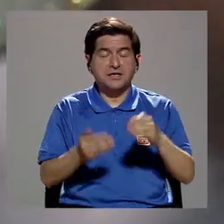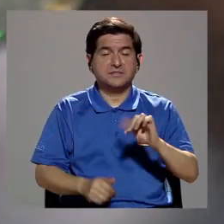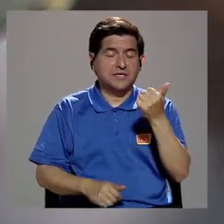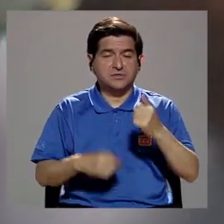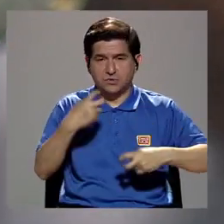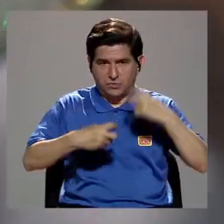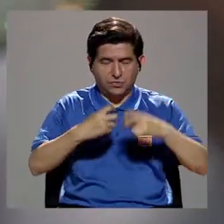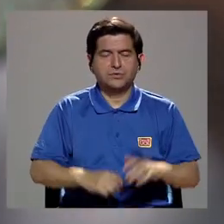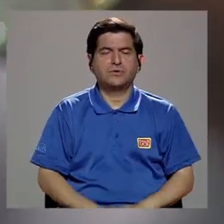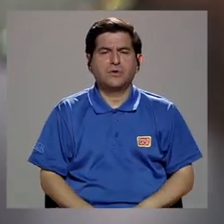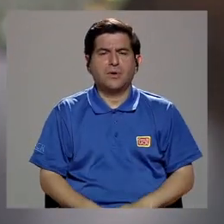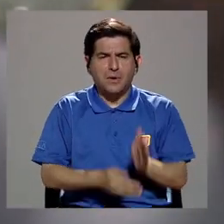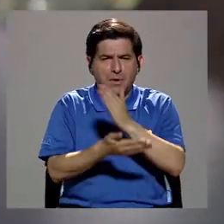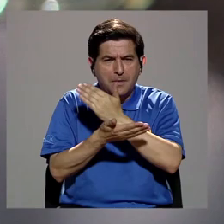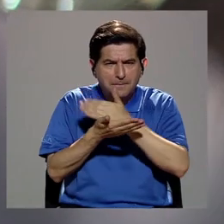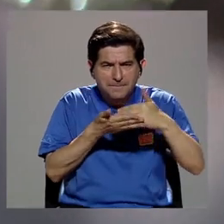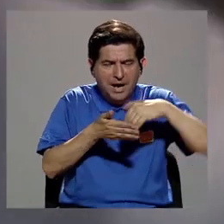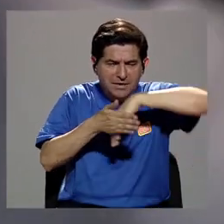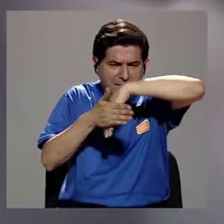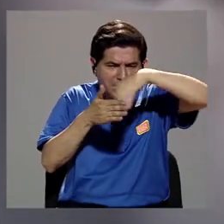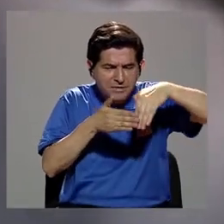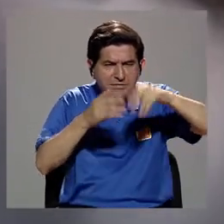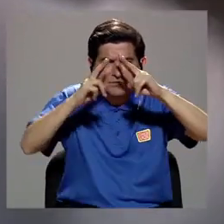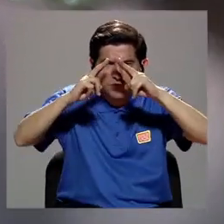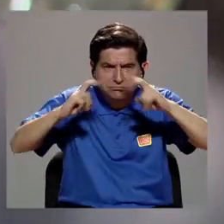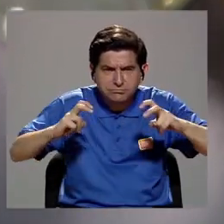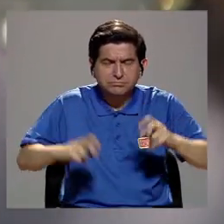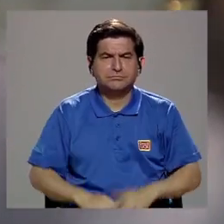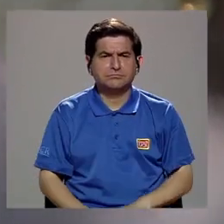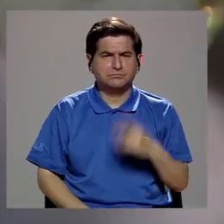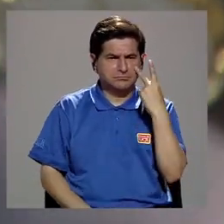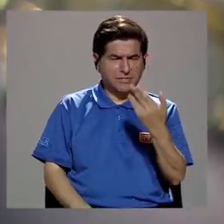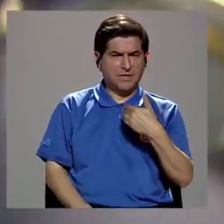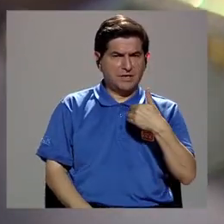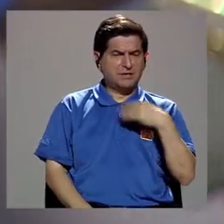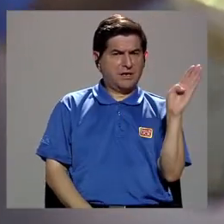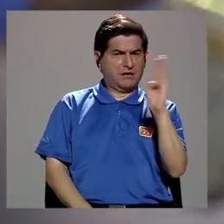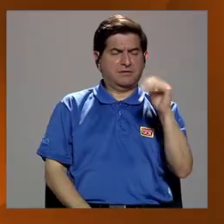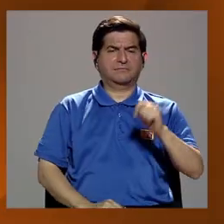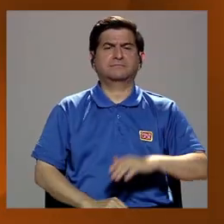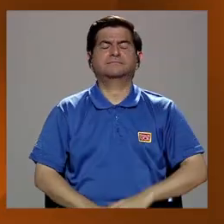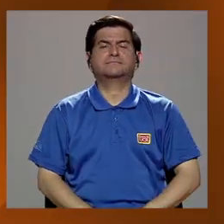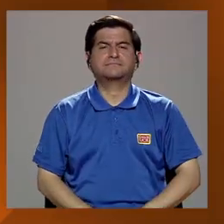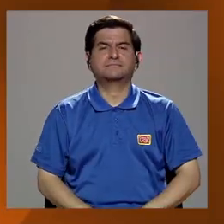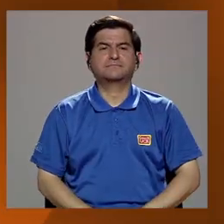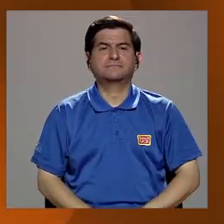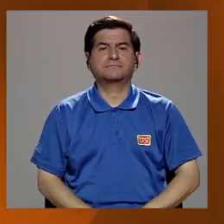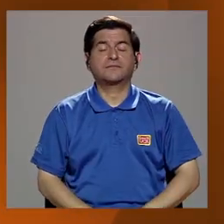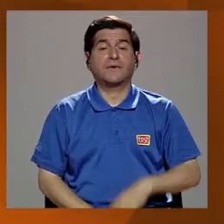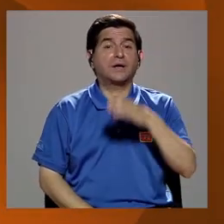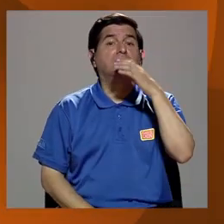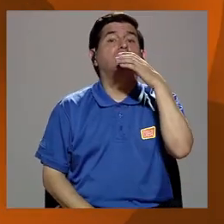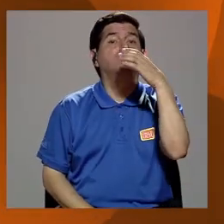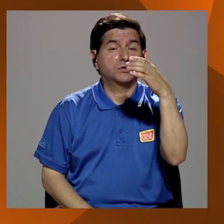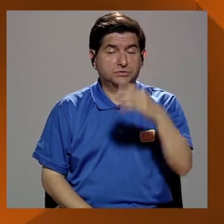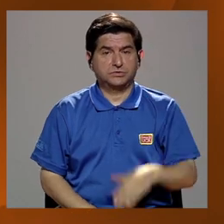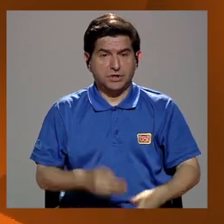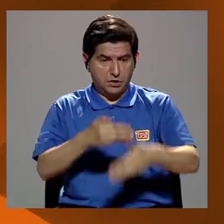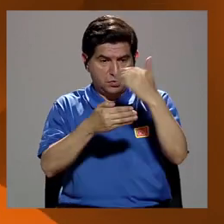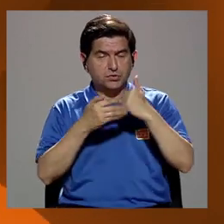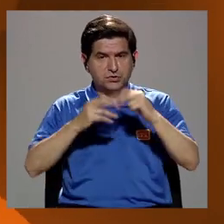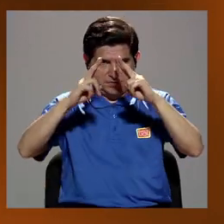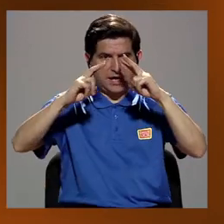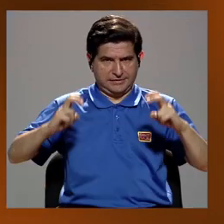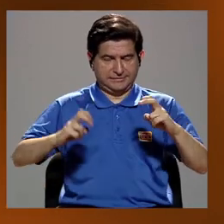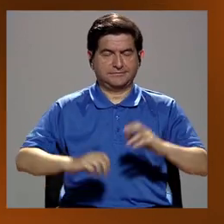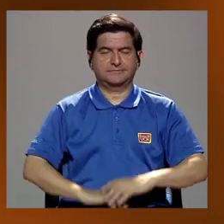un pedacito de la mucosa del estómago a la que se le hace un análisis para ver si tiene la bacteria. Algunas recomendaciones para